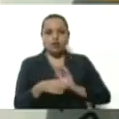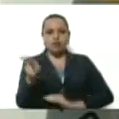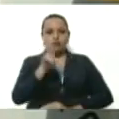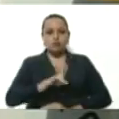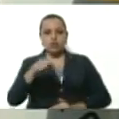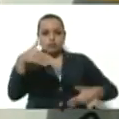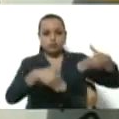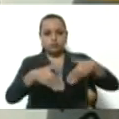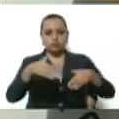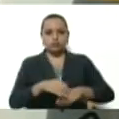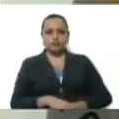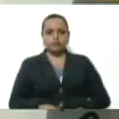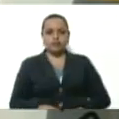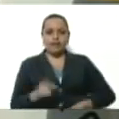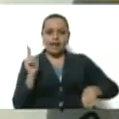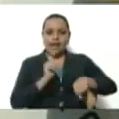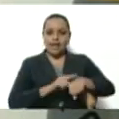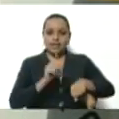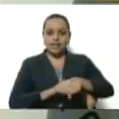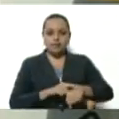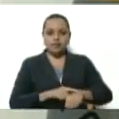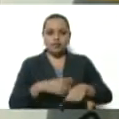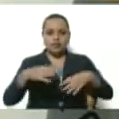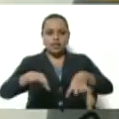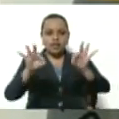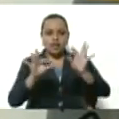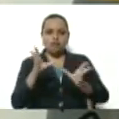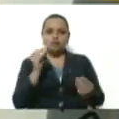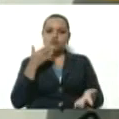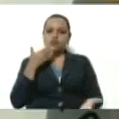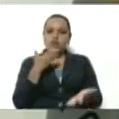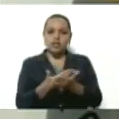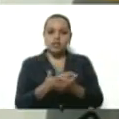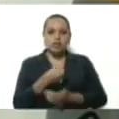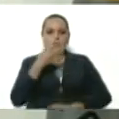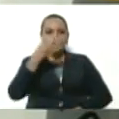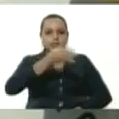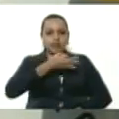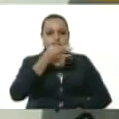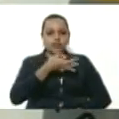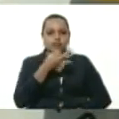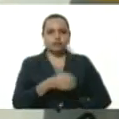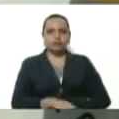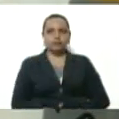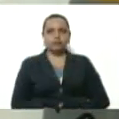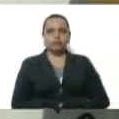del sufragio. Es tiempo de elegir. Muchísimas gracias y buenas tardes.